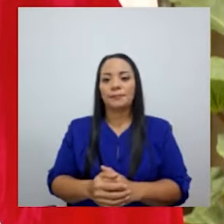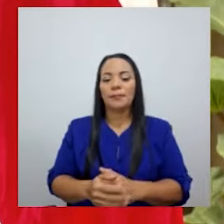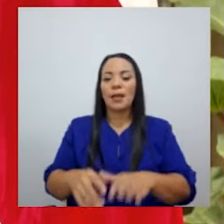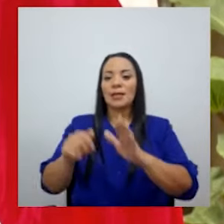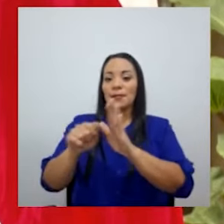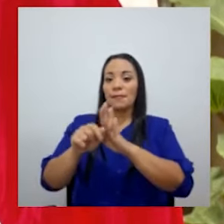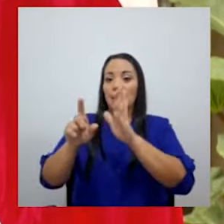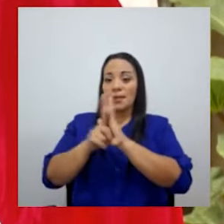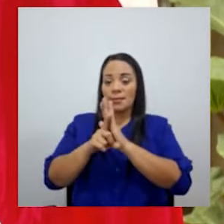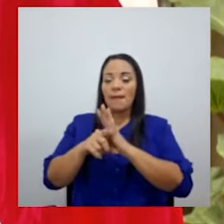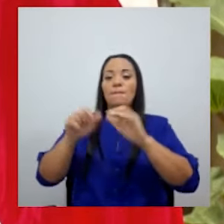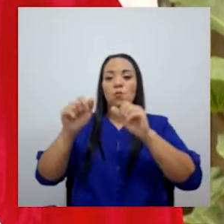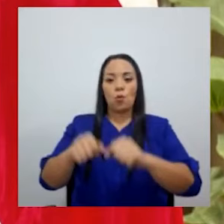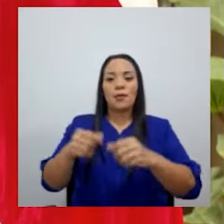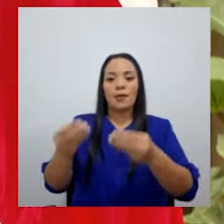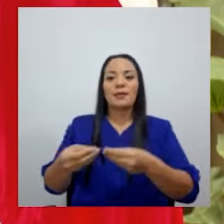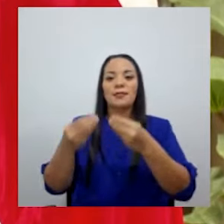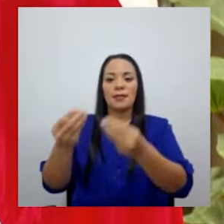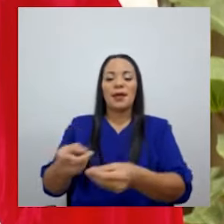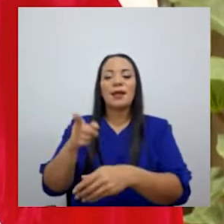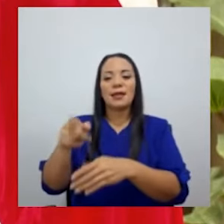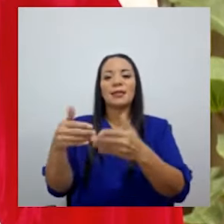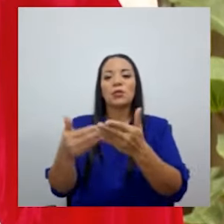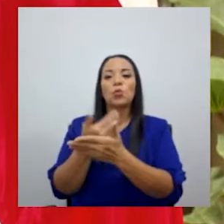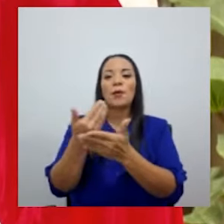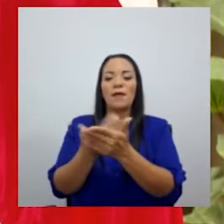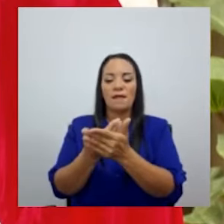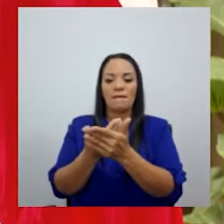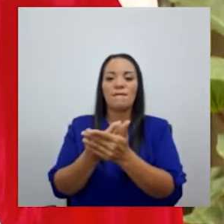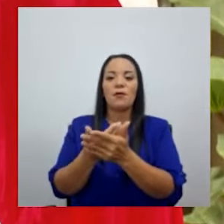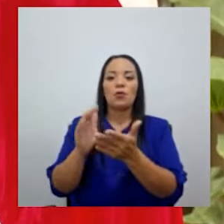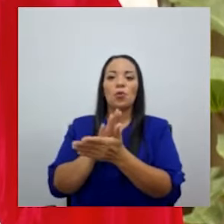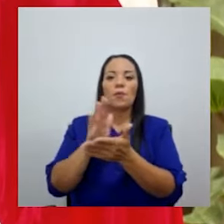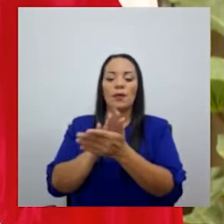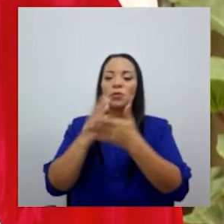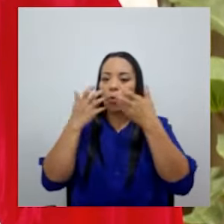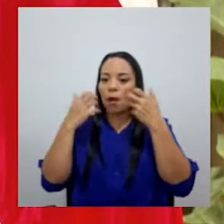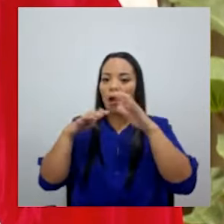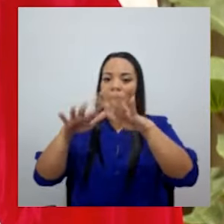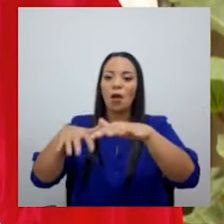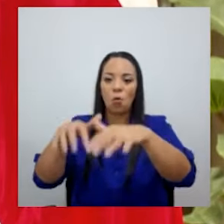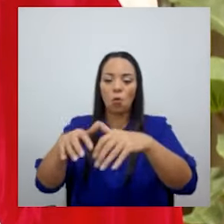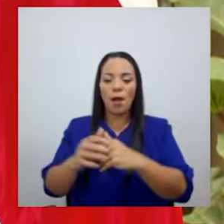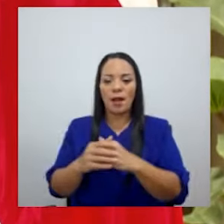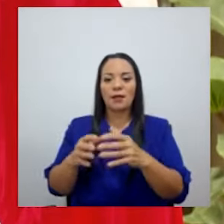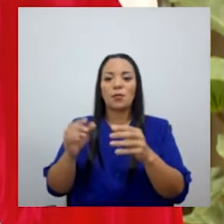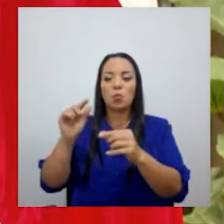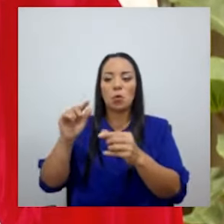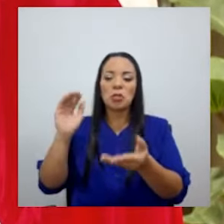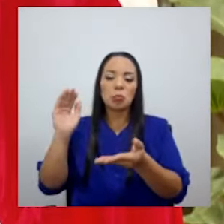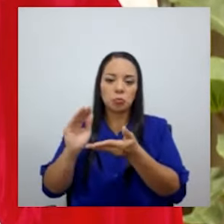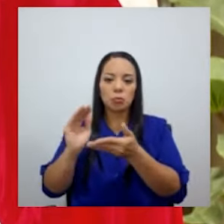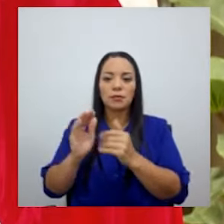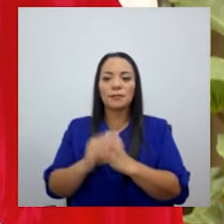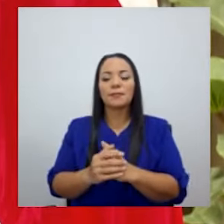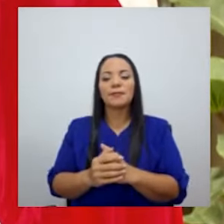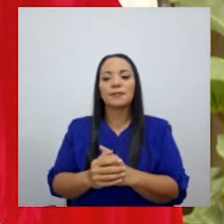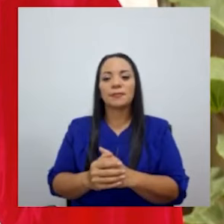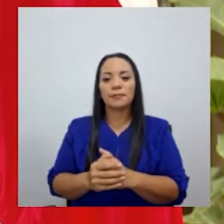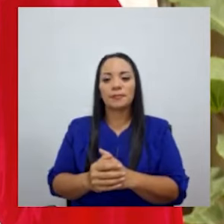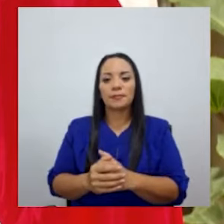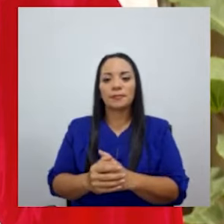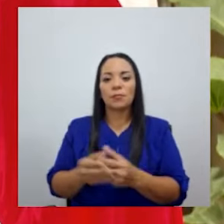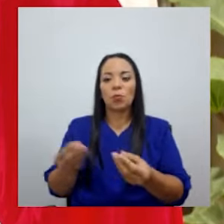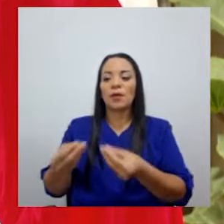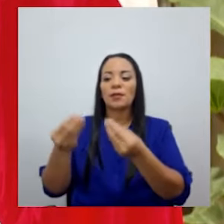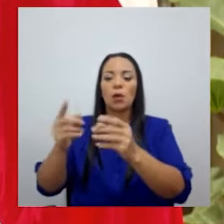entregarle esta nueva versión del jaguar con una cola un poquito más corta a una